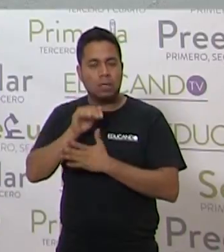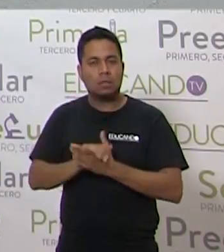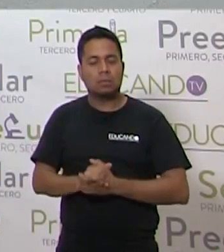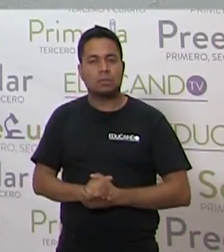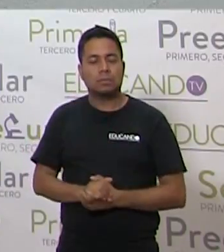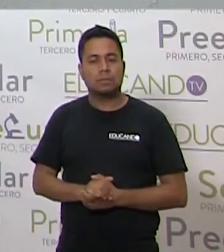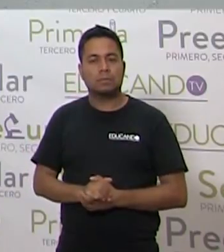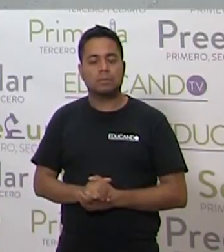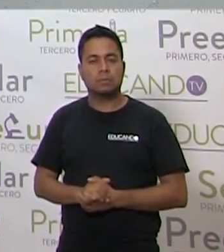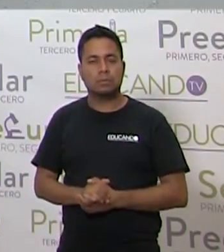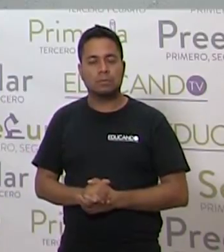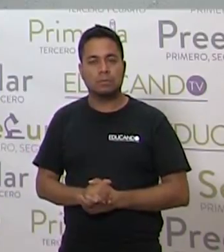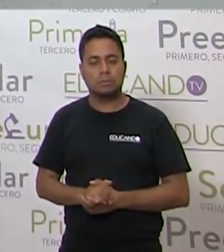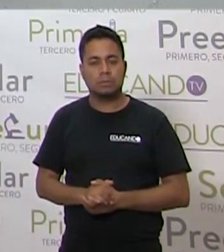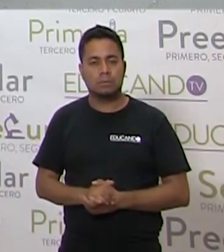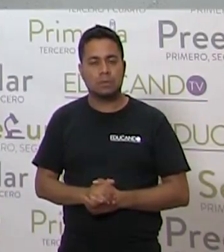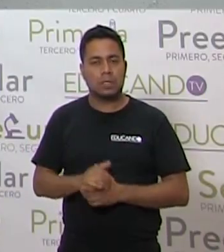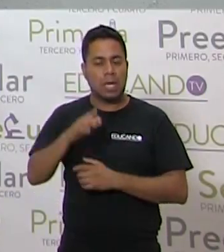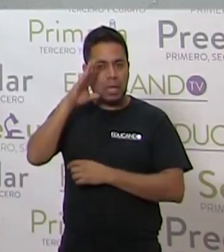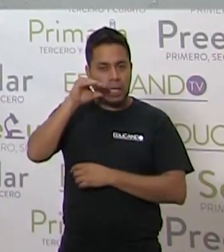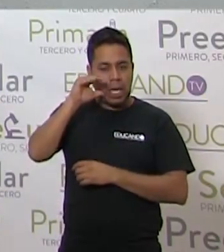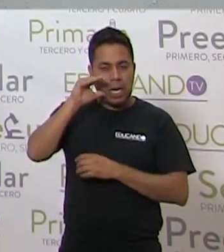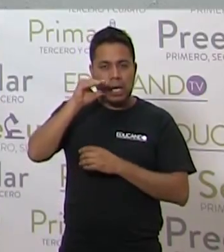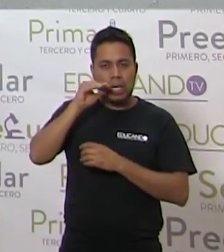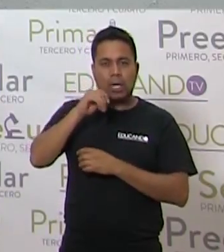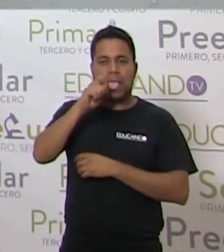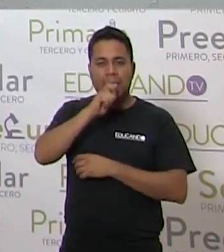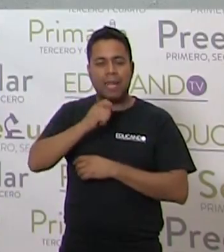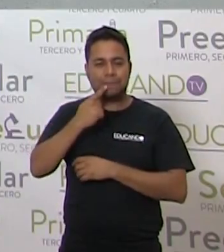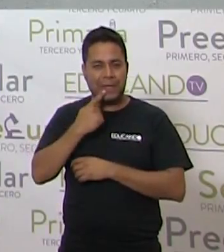naranja de naranja se